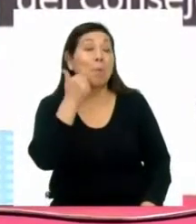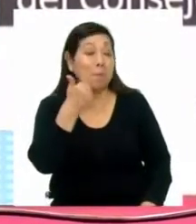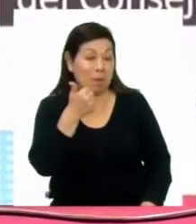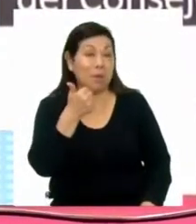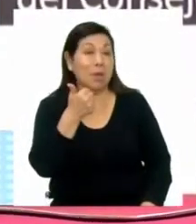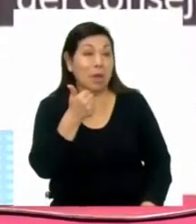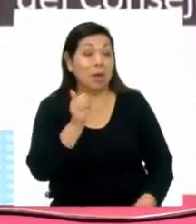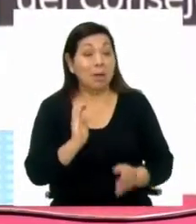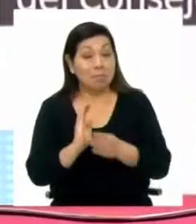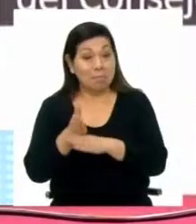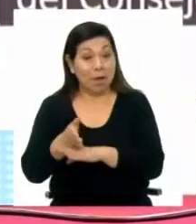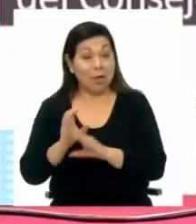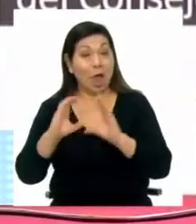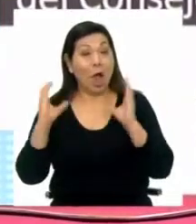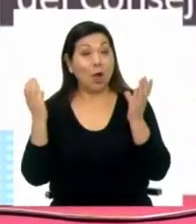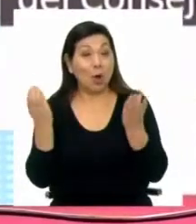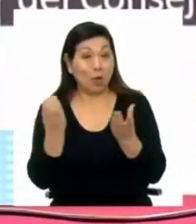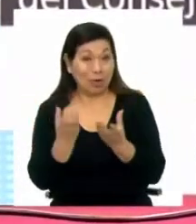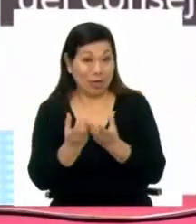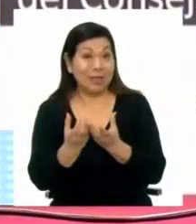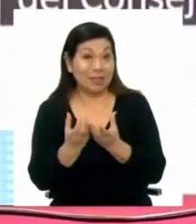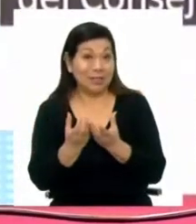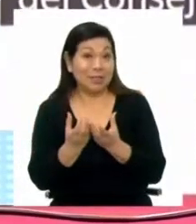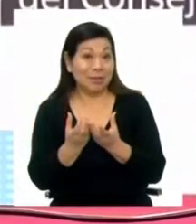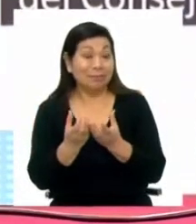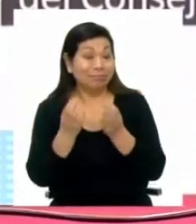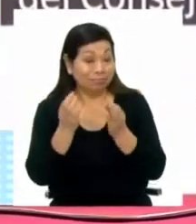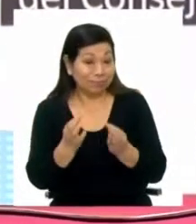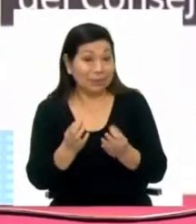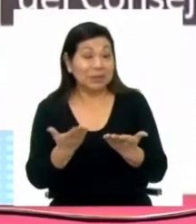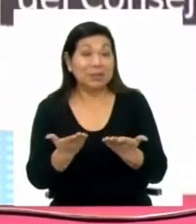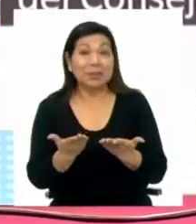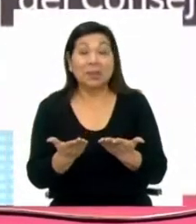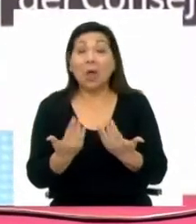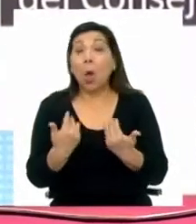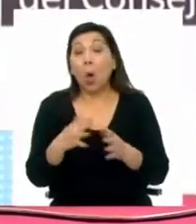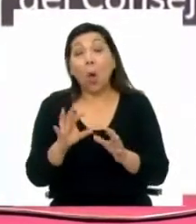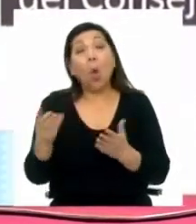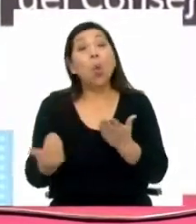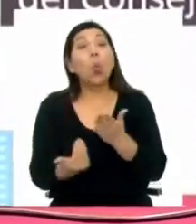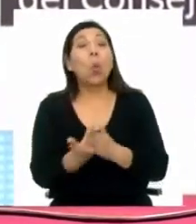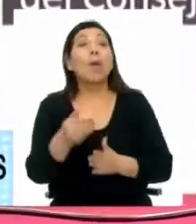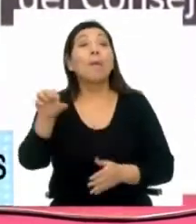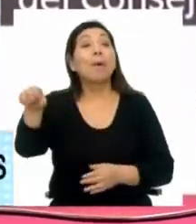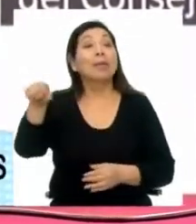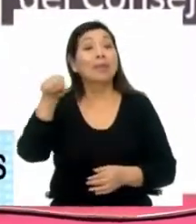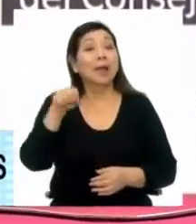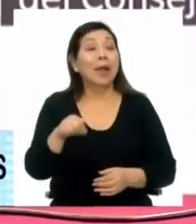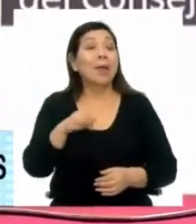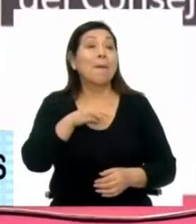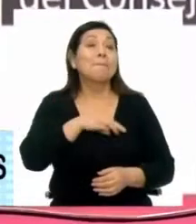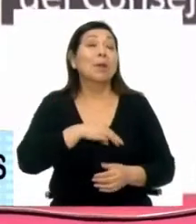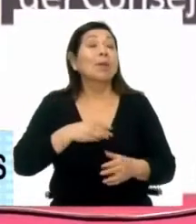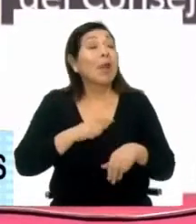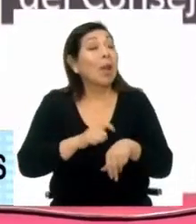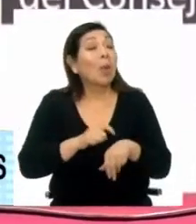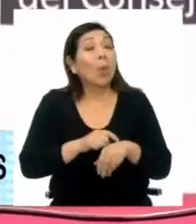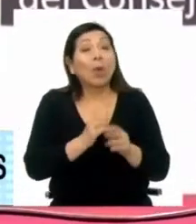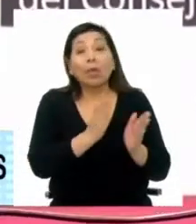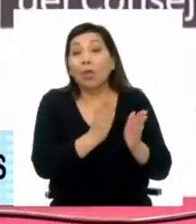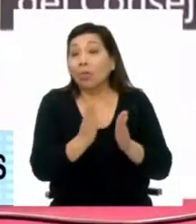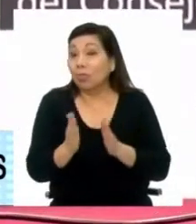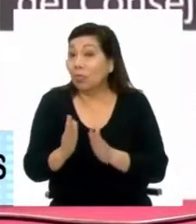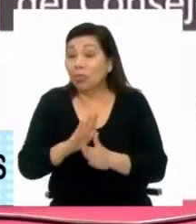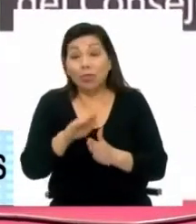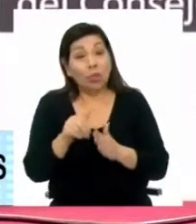mañana lleguemos al Congreso con habiendo definido esta situación, y seguramente buscaremos la hora más adecuada para que